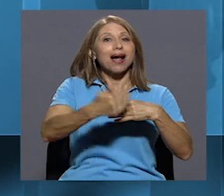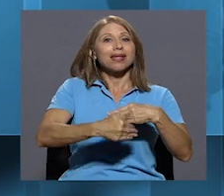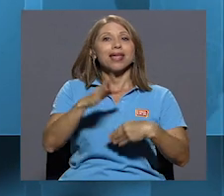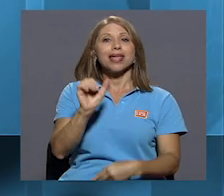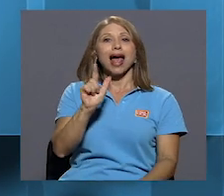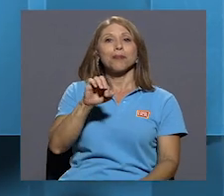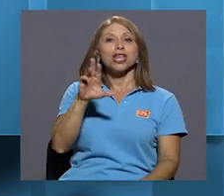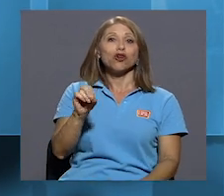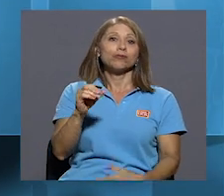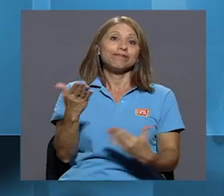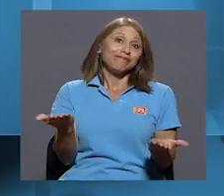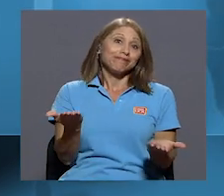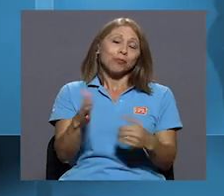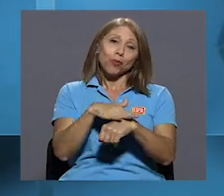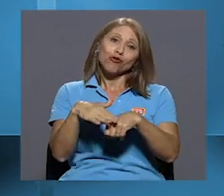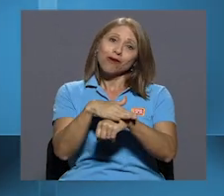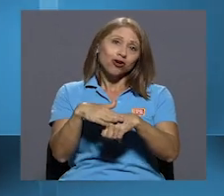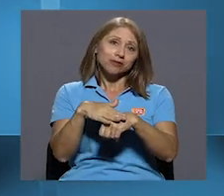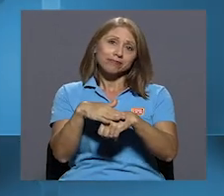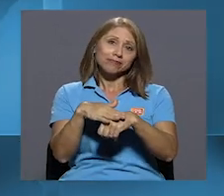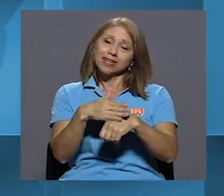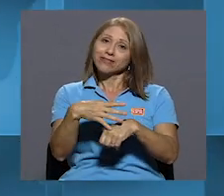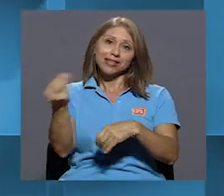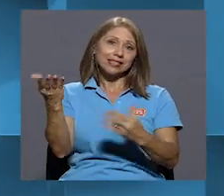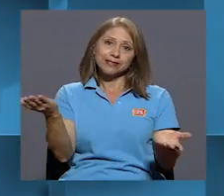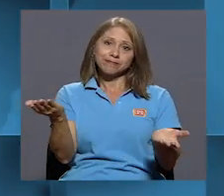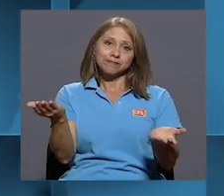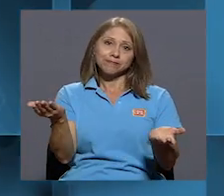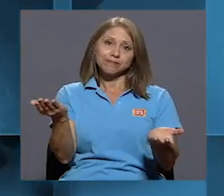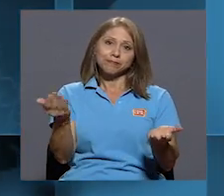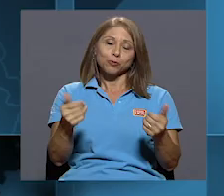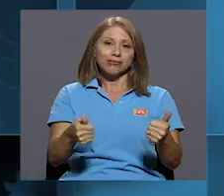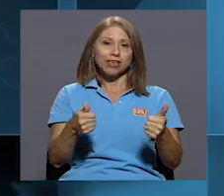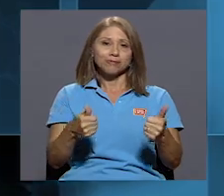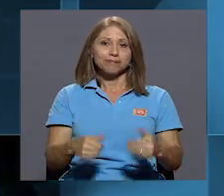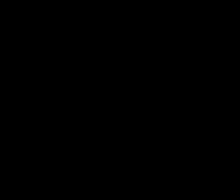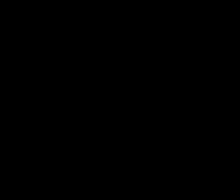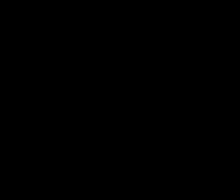vino, por favor, retírese. Pura vida.